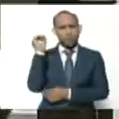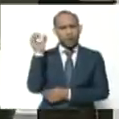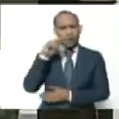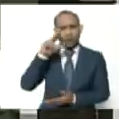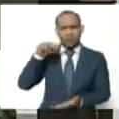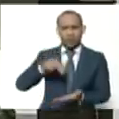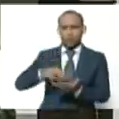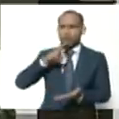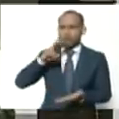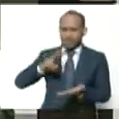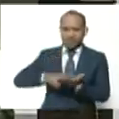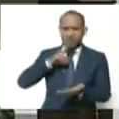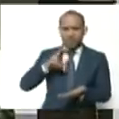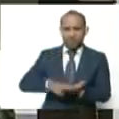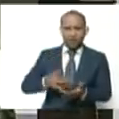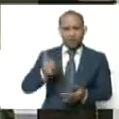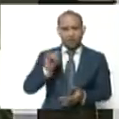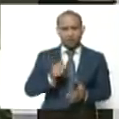de verdad, verdad,